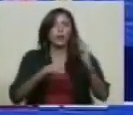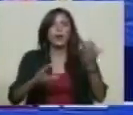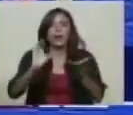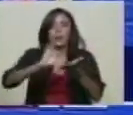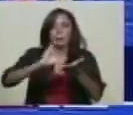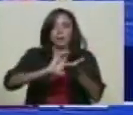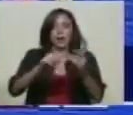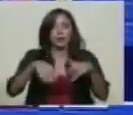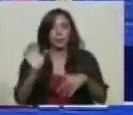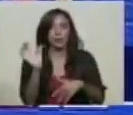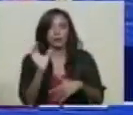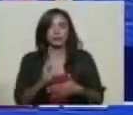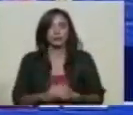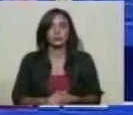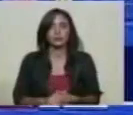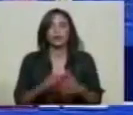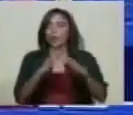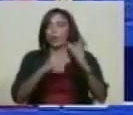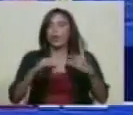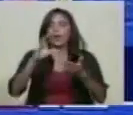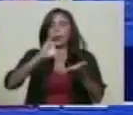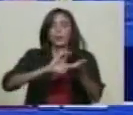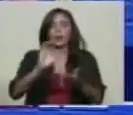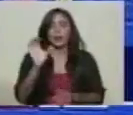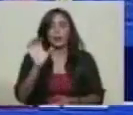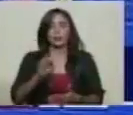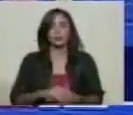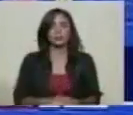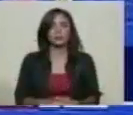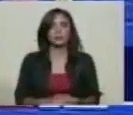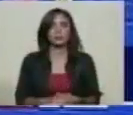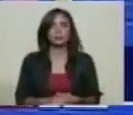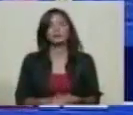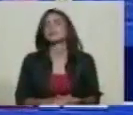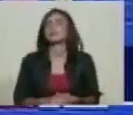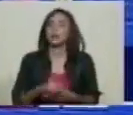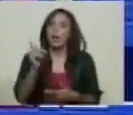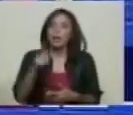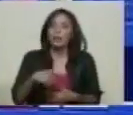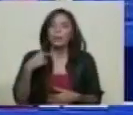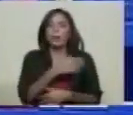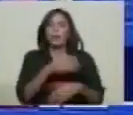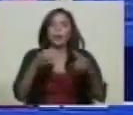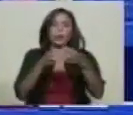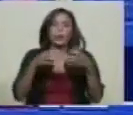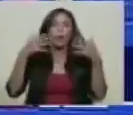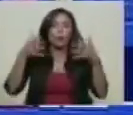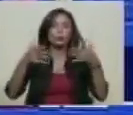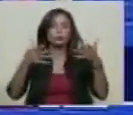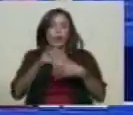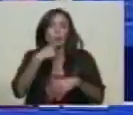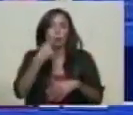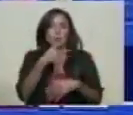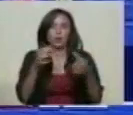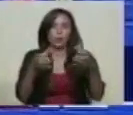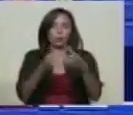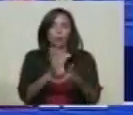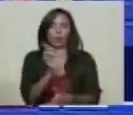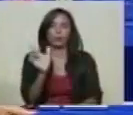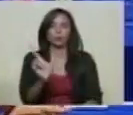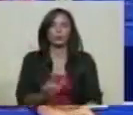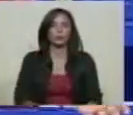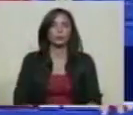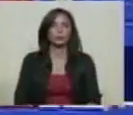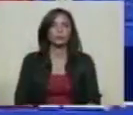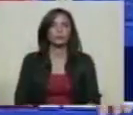fundamentales del país y por el Consejo Político del Partido Socialista Unido de Venezuela.